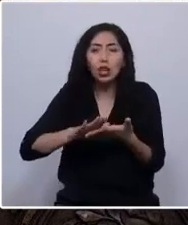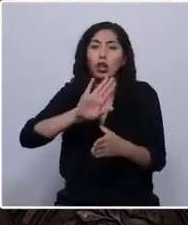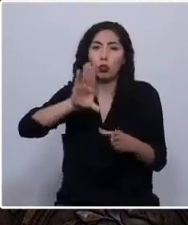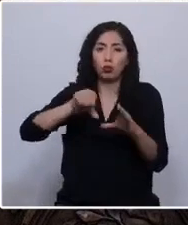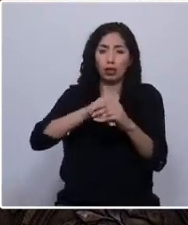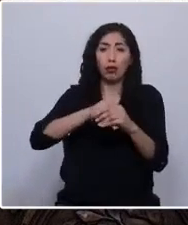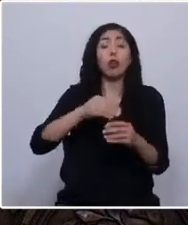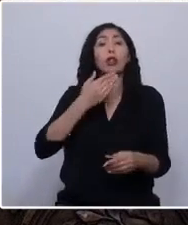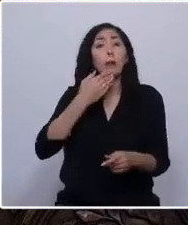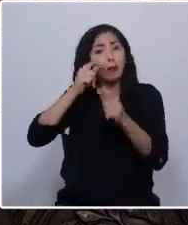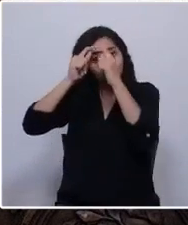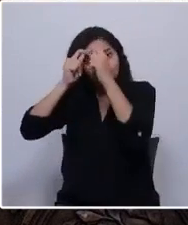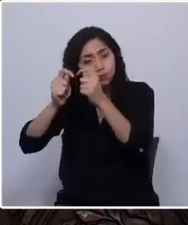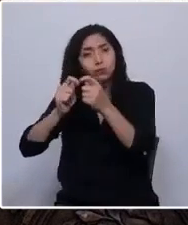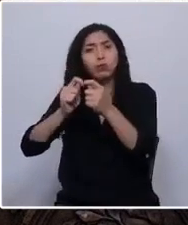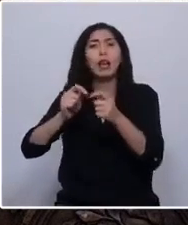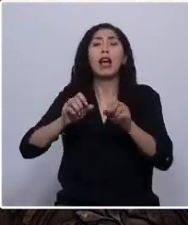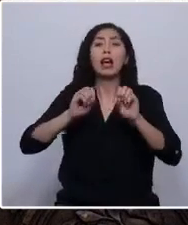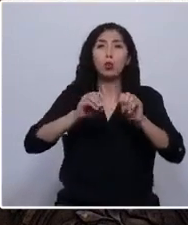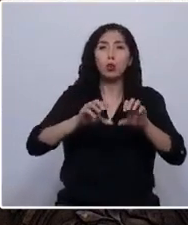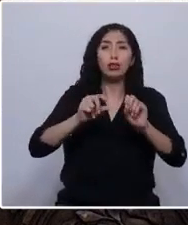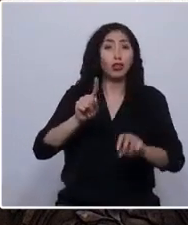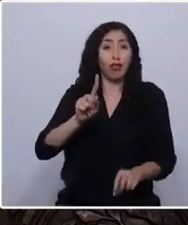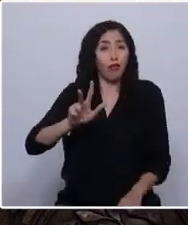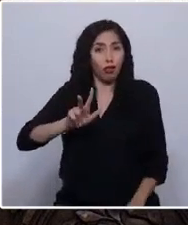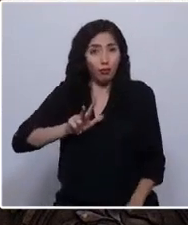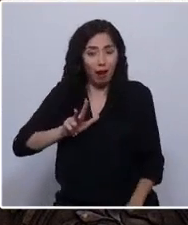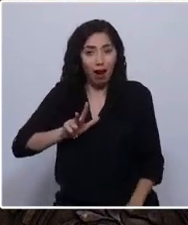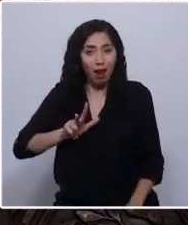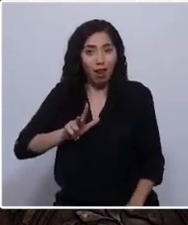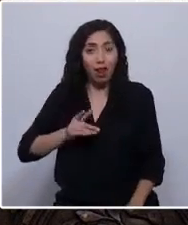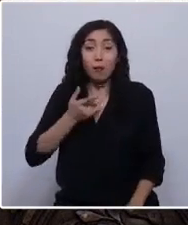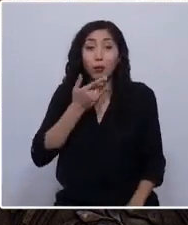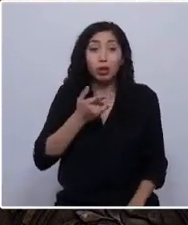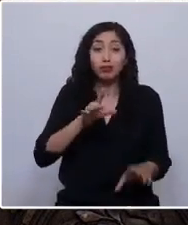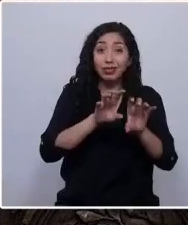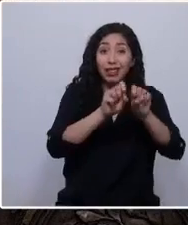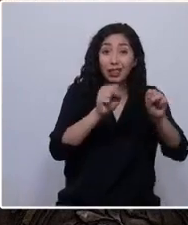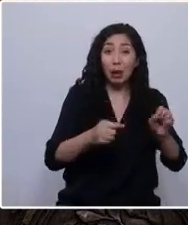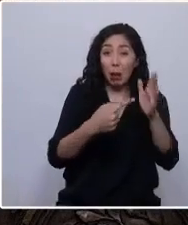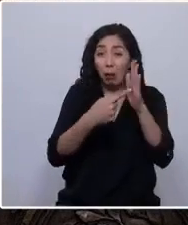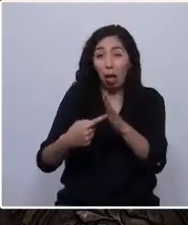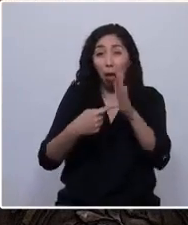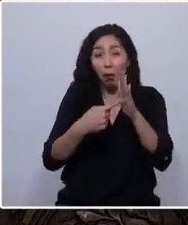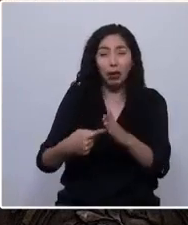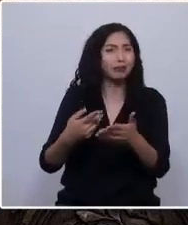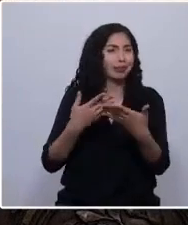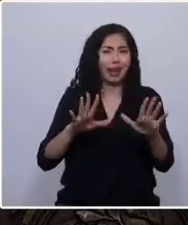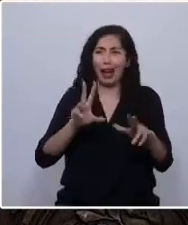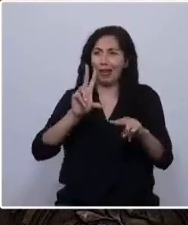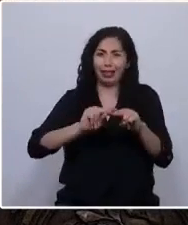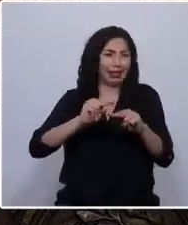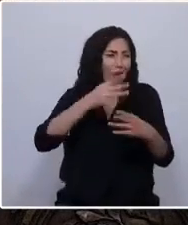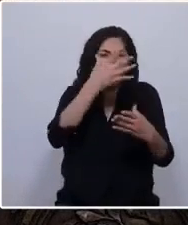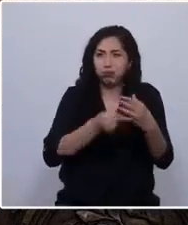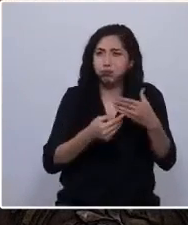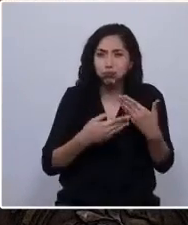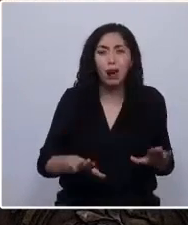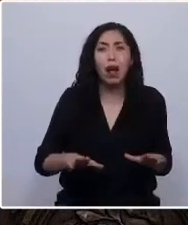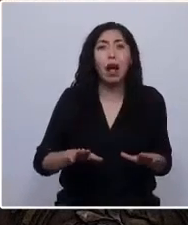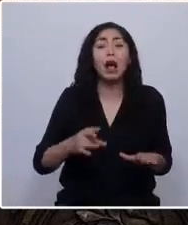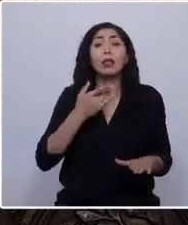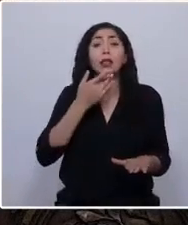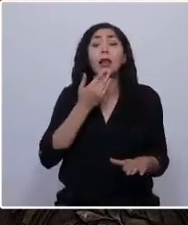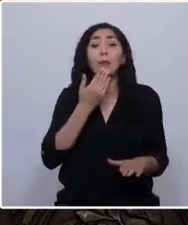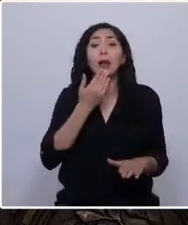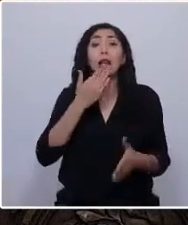por el reconocimiento de la educación informal, porque ya no hay cabida para un sistema segregador y que quedó obsoleto. También porque las escuelas